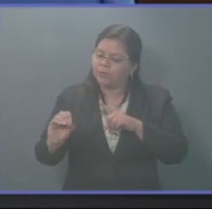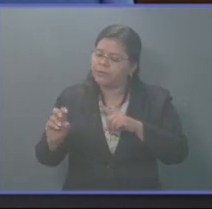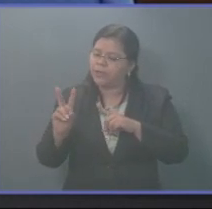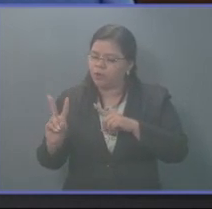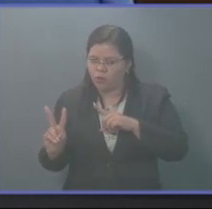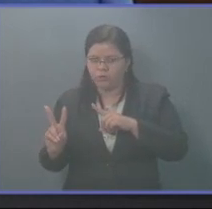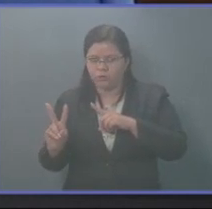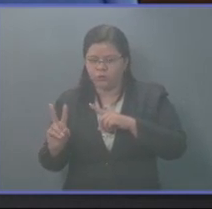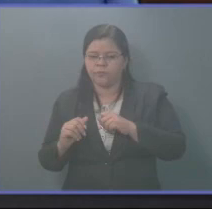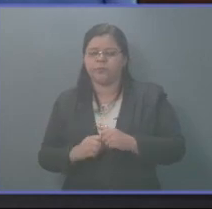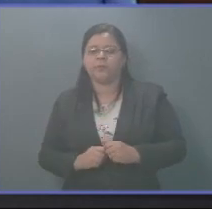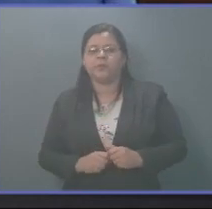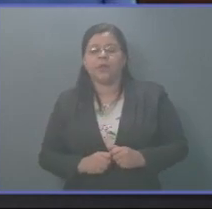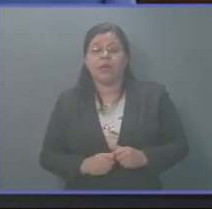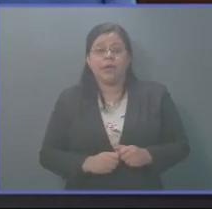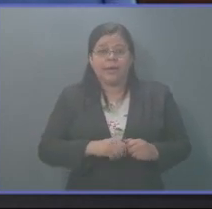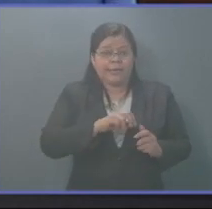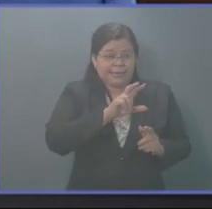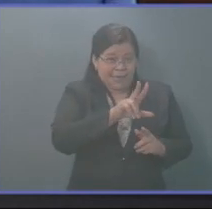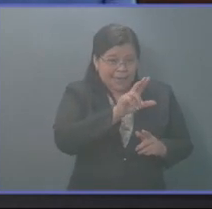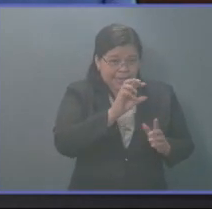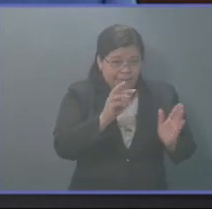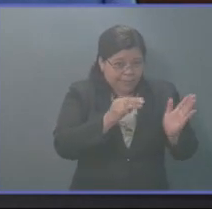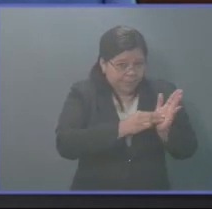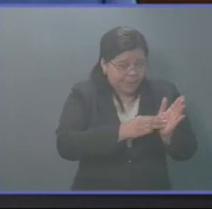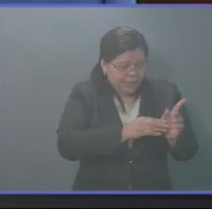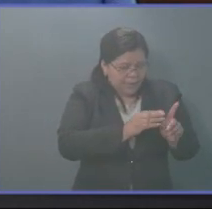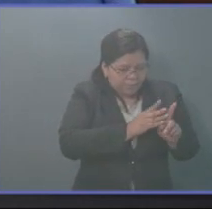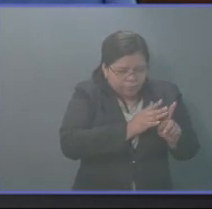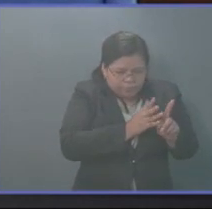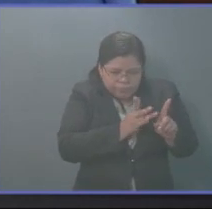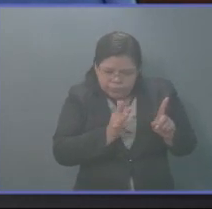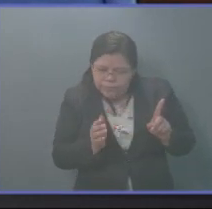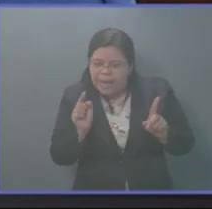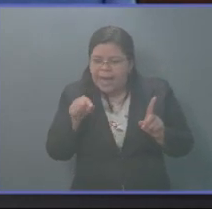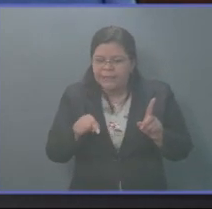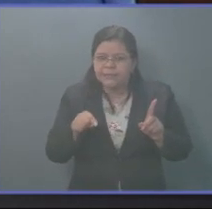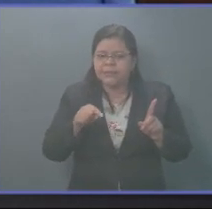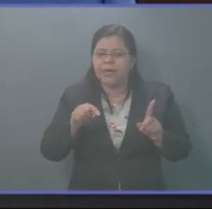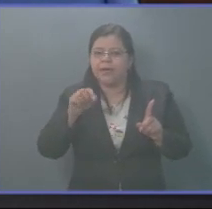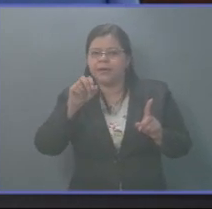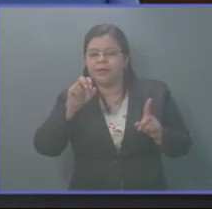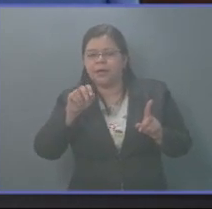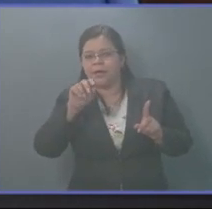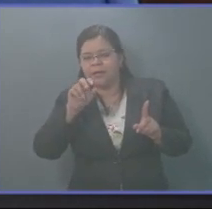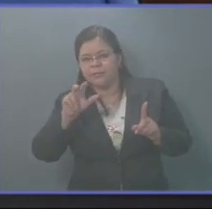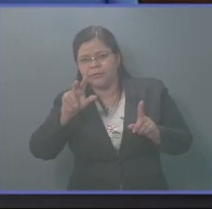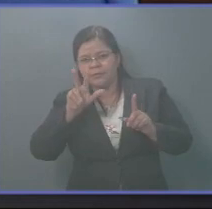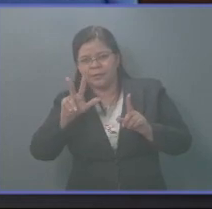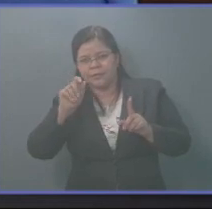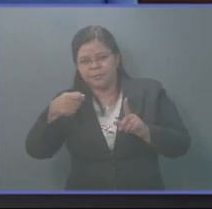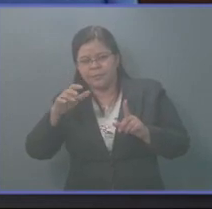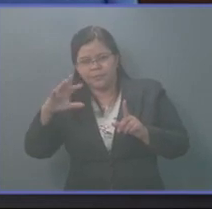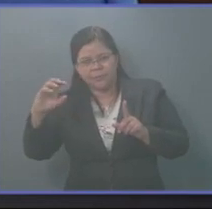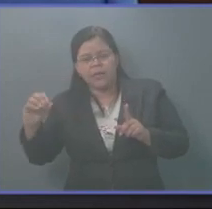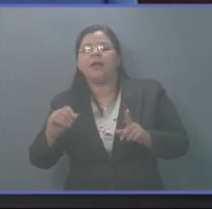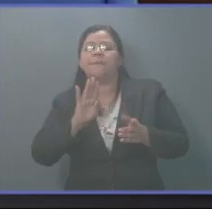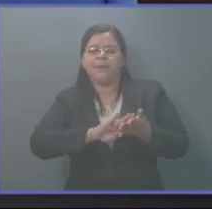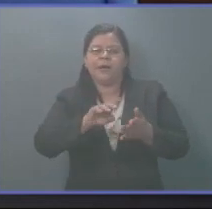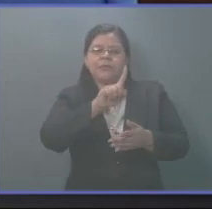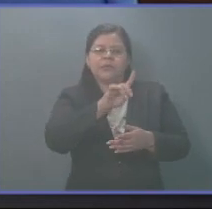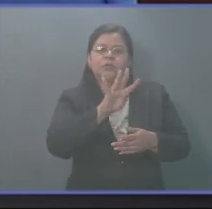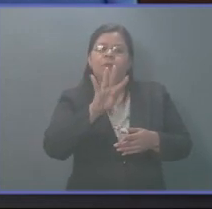excedentes a 500. De 3,000.01 a $15,000, pagarán una cuota fija de $144